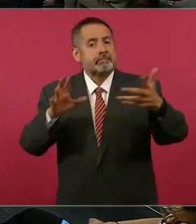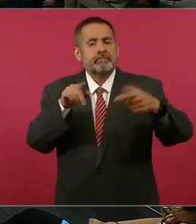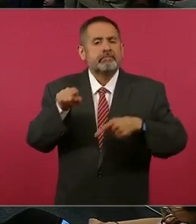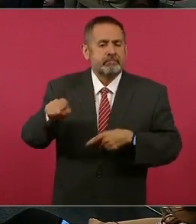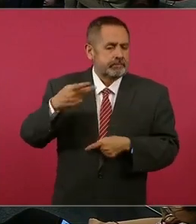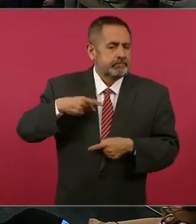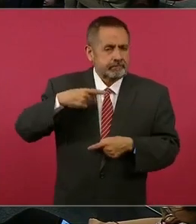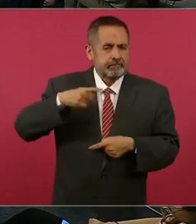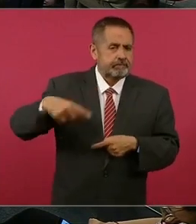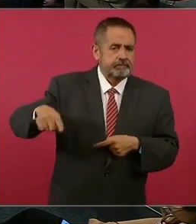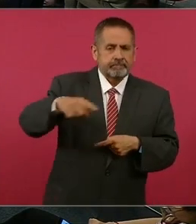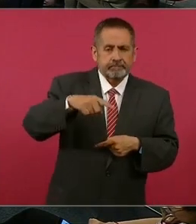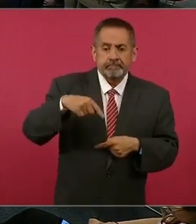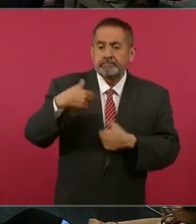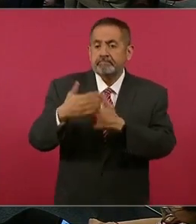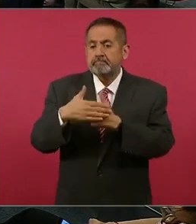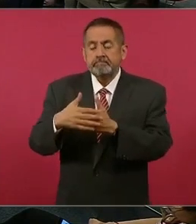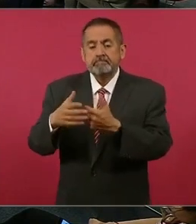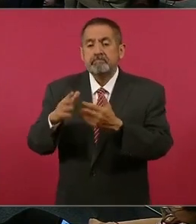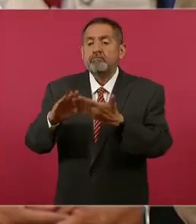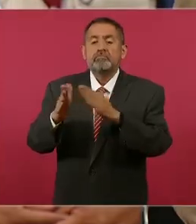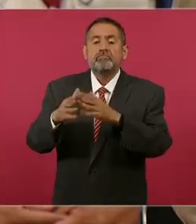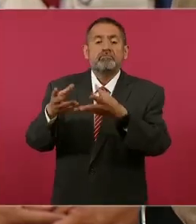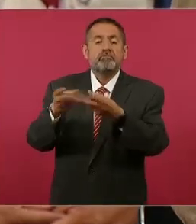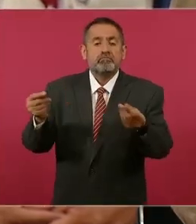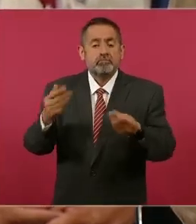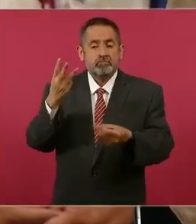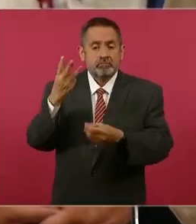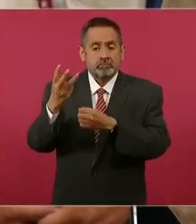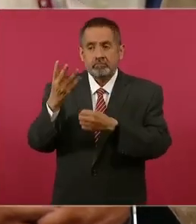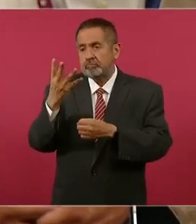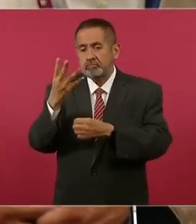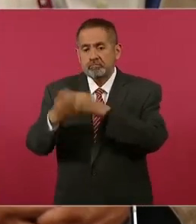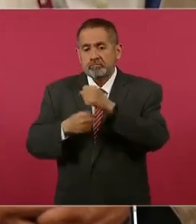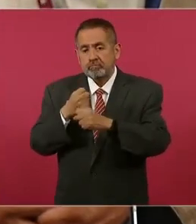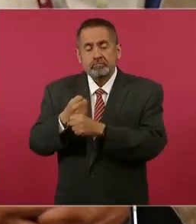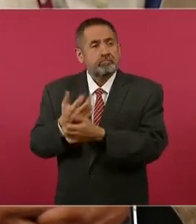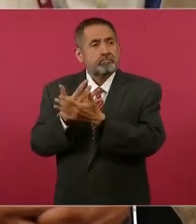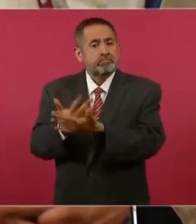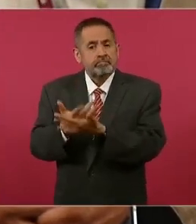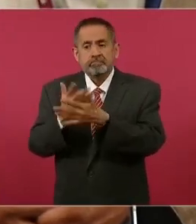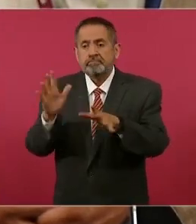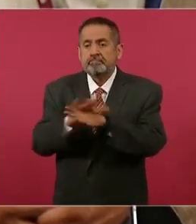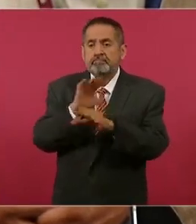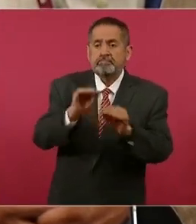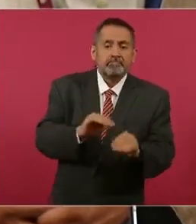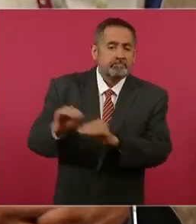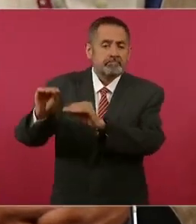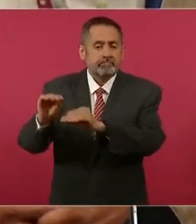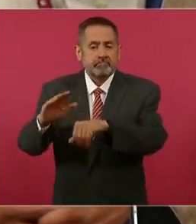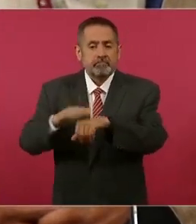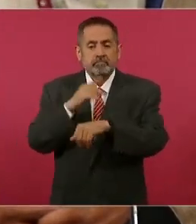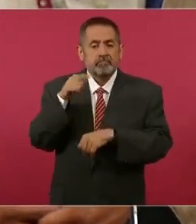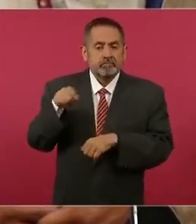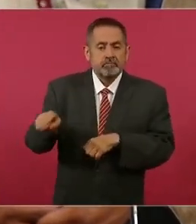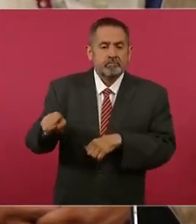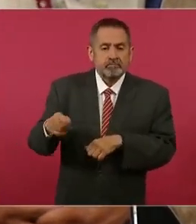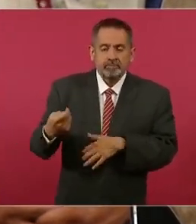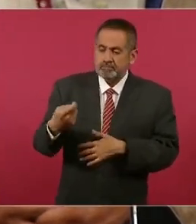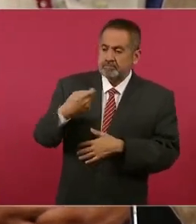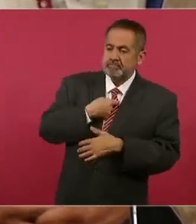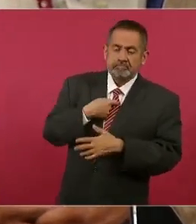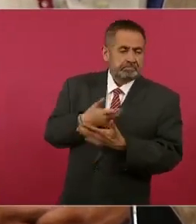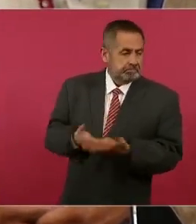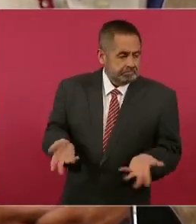estas personas van a desaparecer su comunidad, llevan 3 años, 4 años esperando reubicarlos, porque además pierden la identidad de